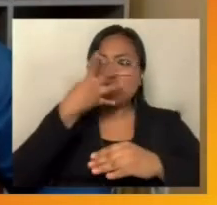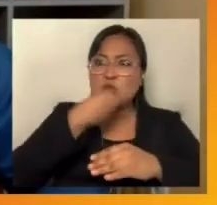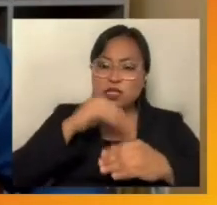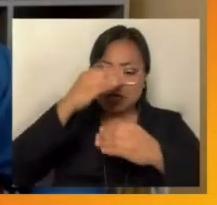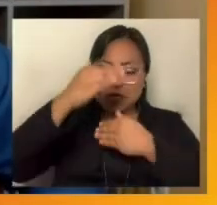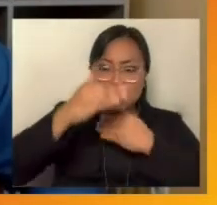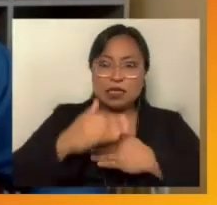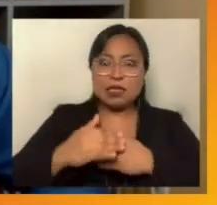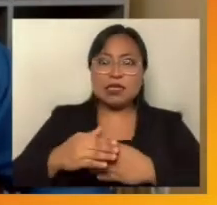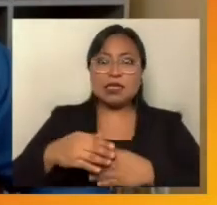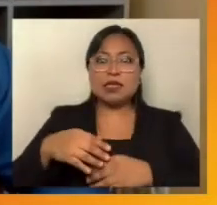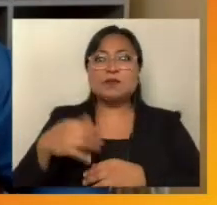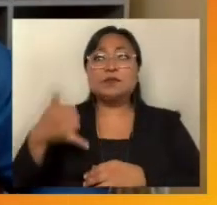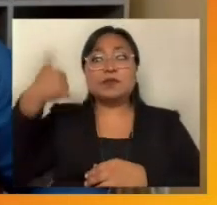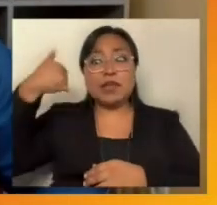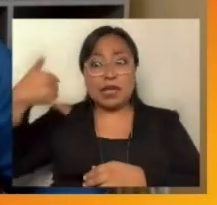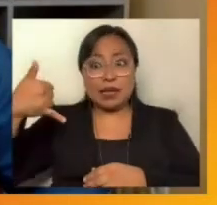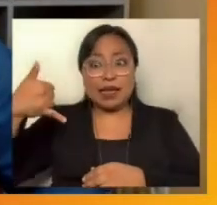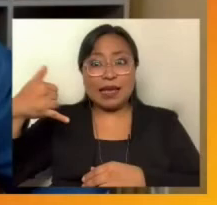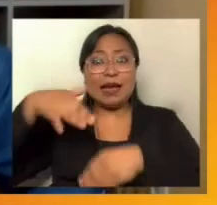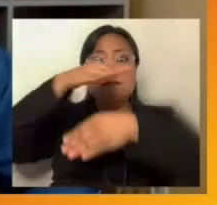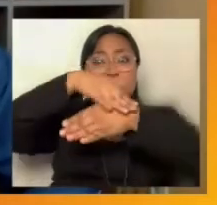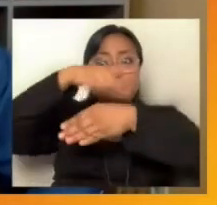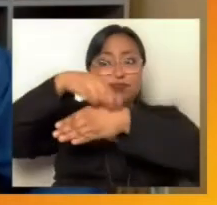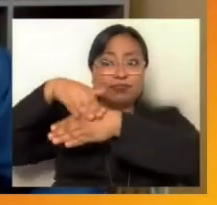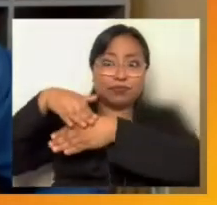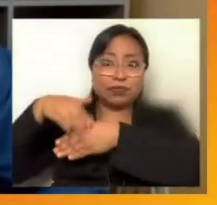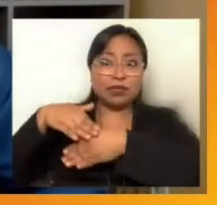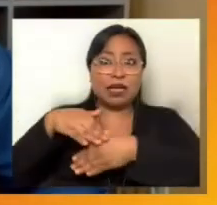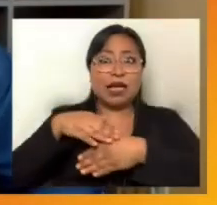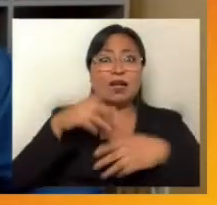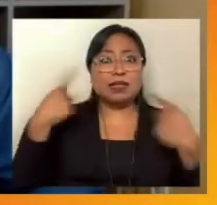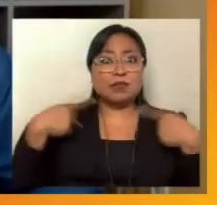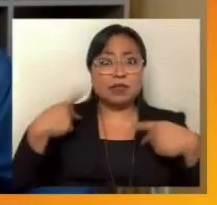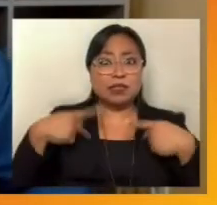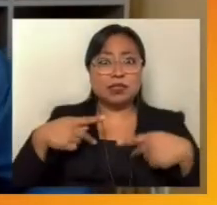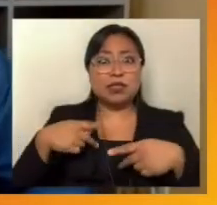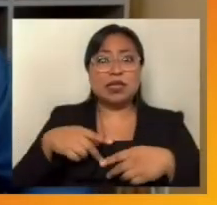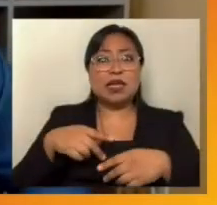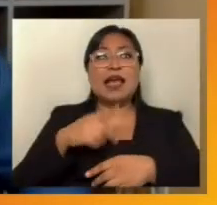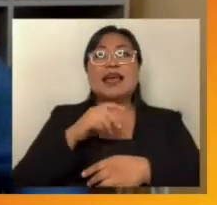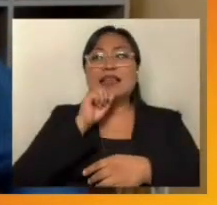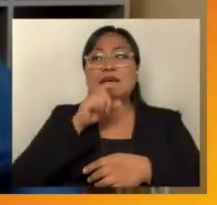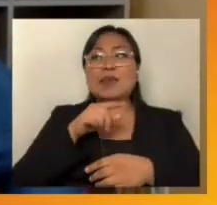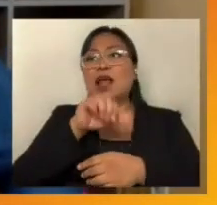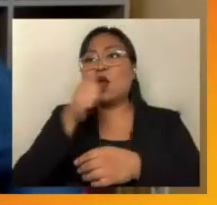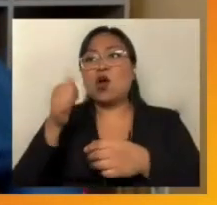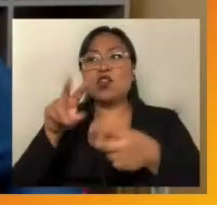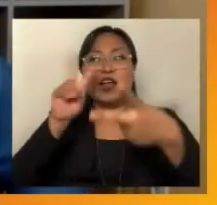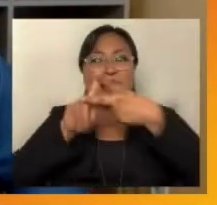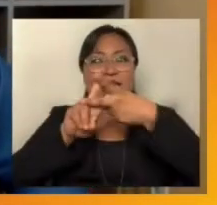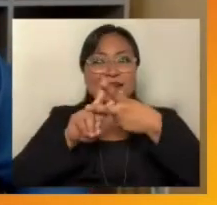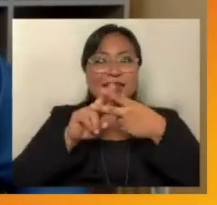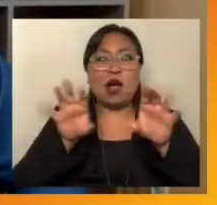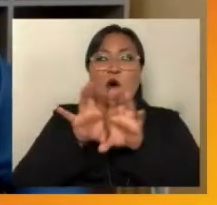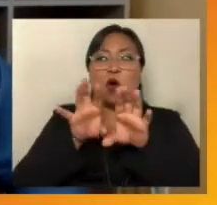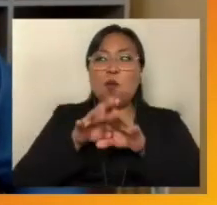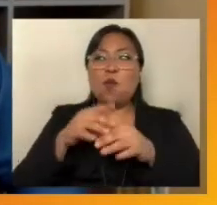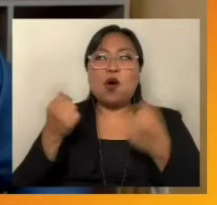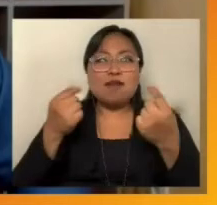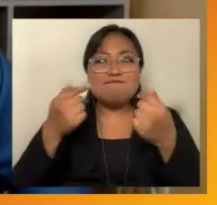Y es llamada a la acción, y A, archivar con hashtag. Vamos a hacerlo con